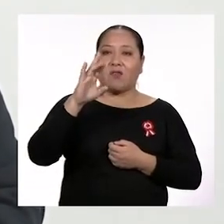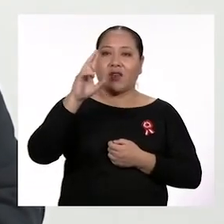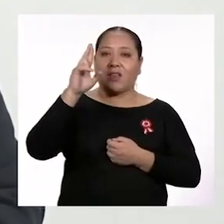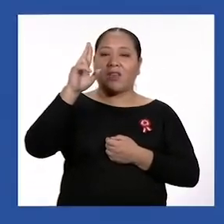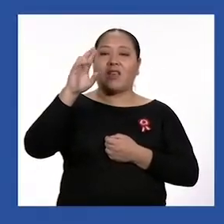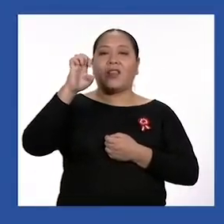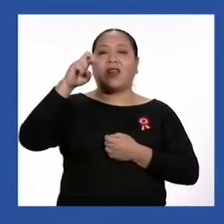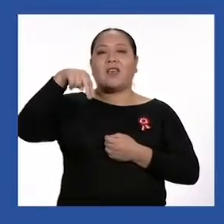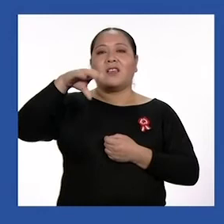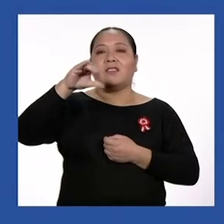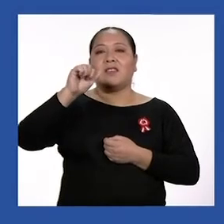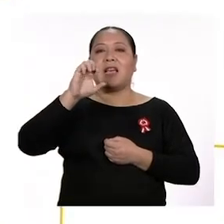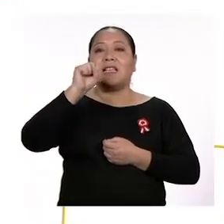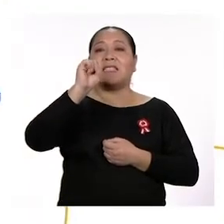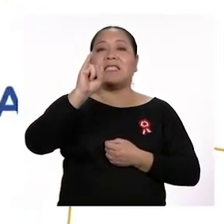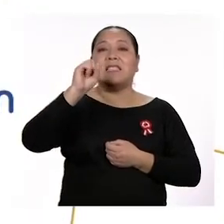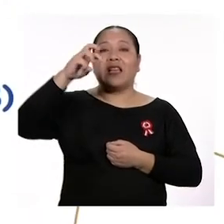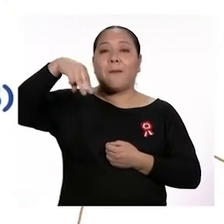simétrica de intervalos.